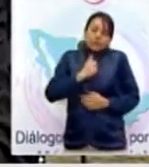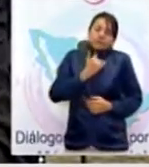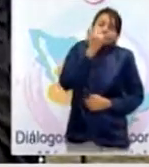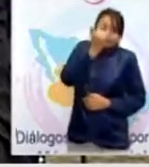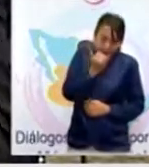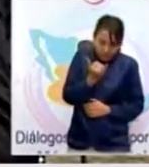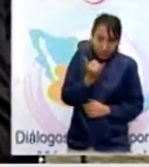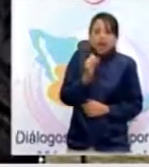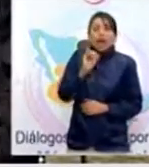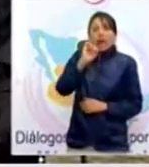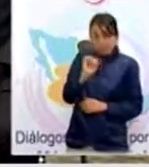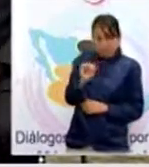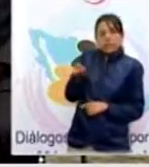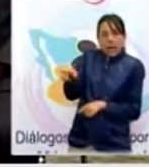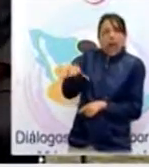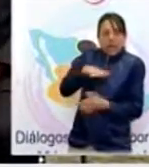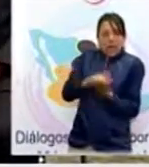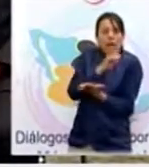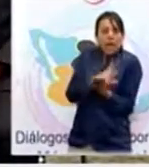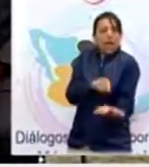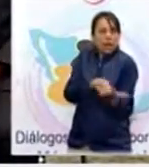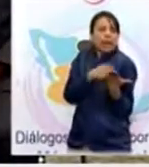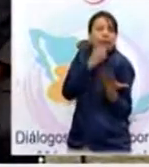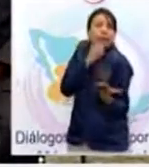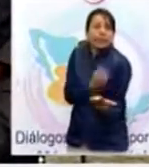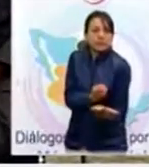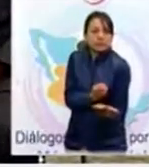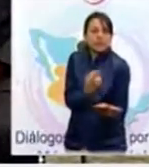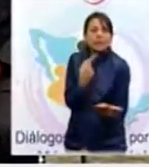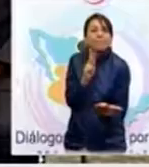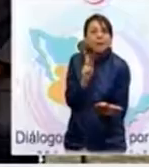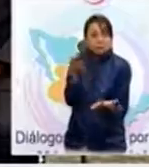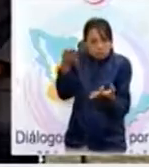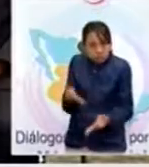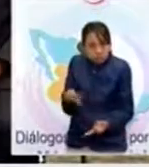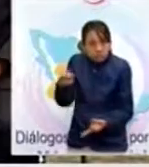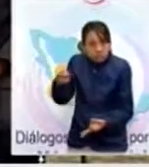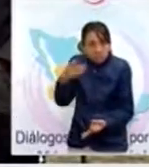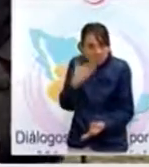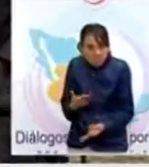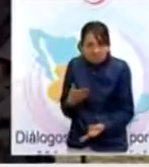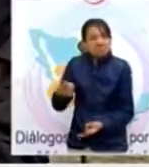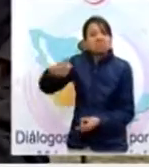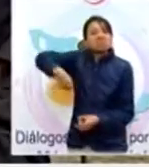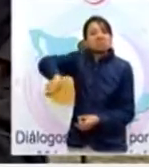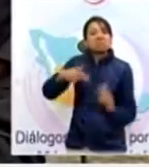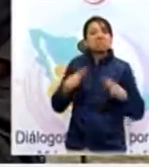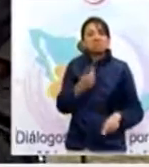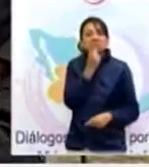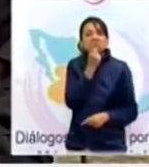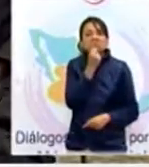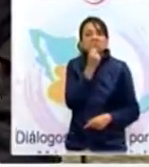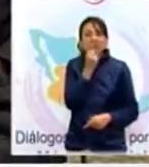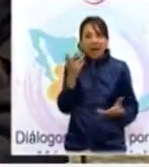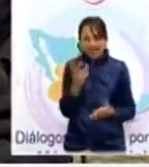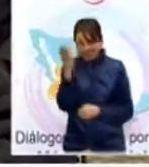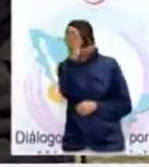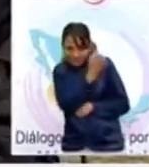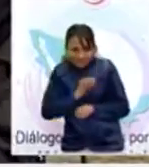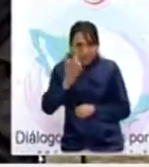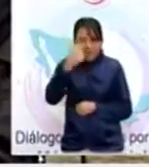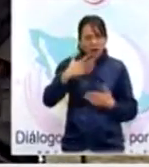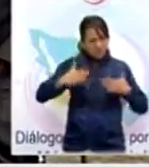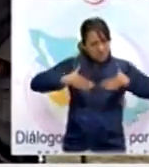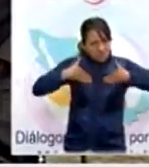tenemos. El tema es que no acreditaron los exámenes de control y confianza. Y mientras que el